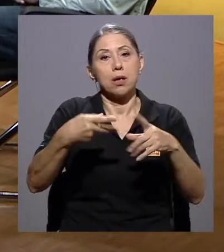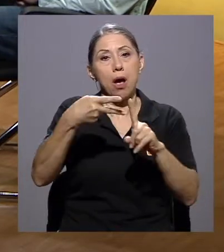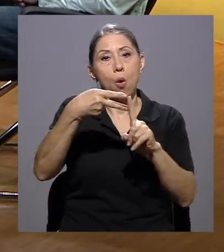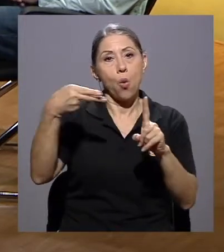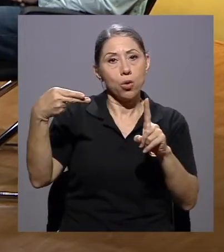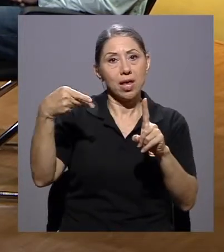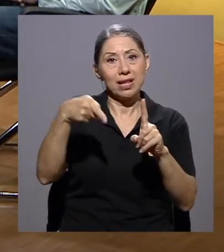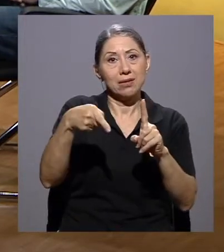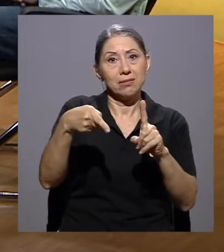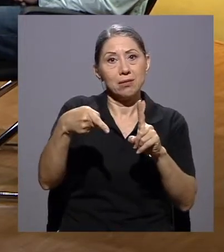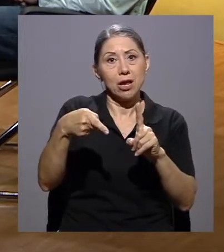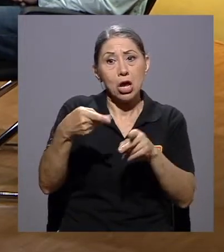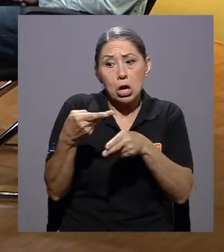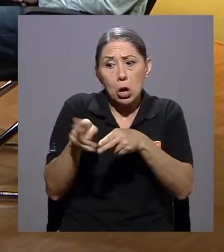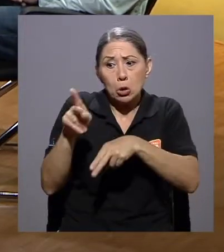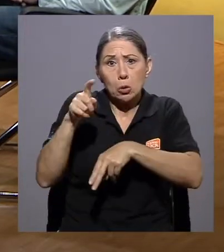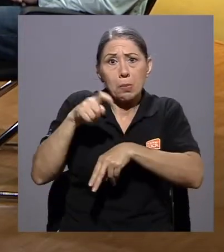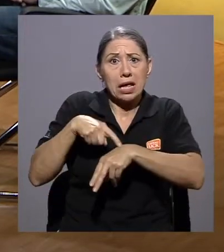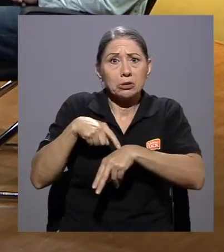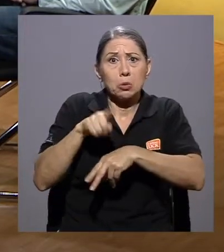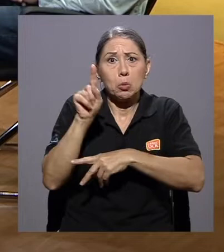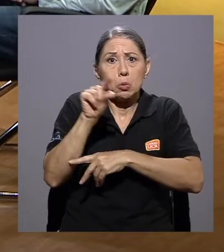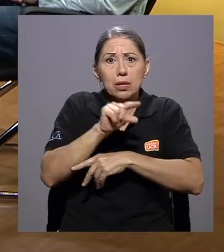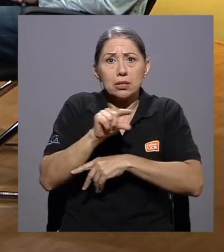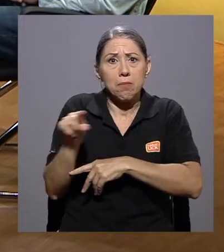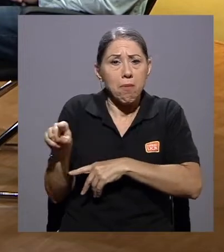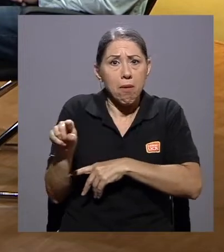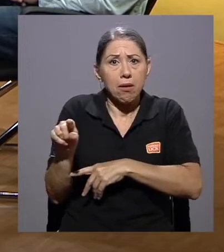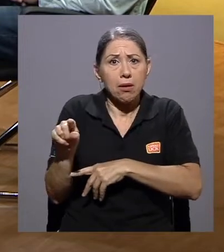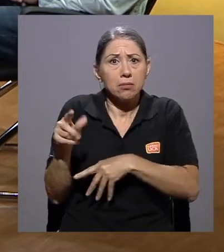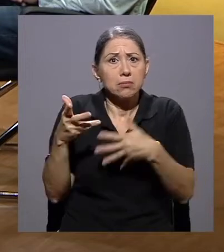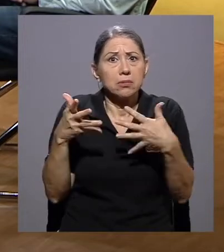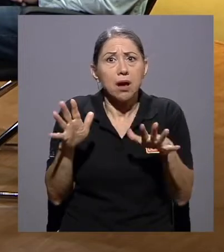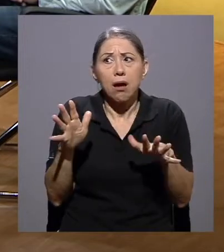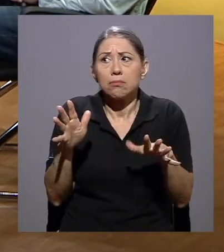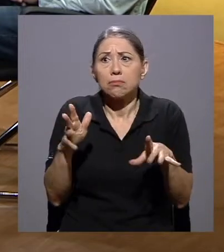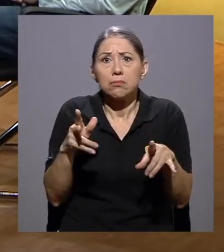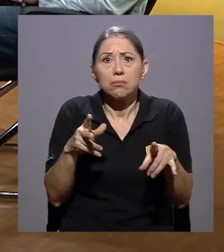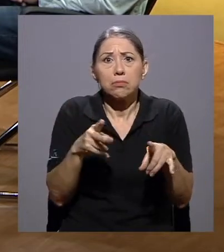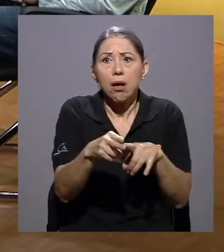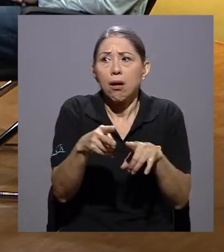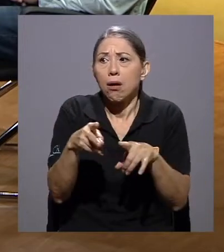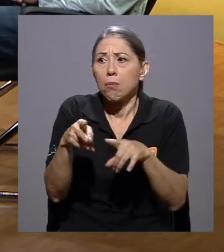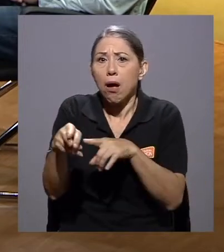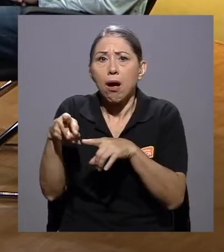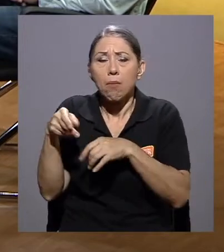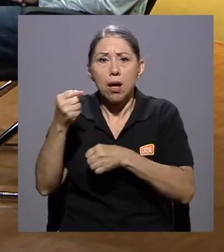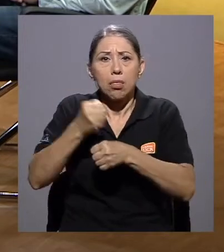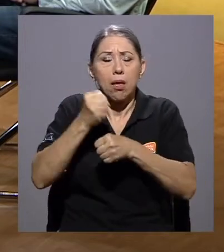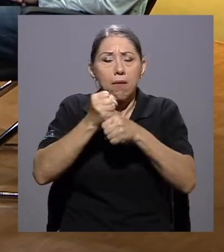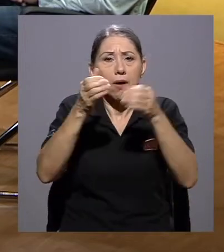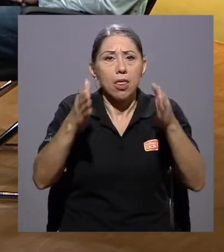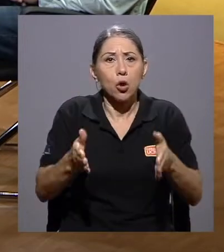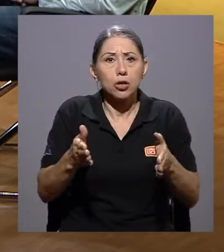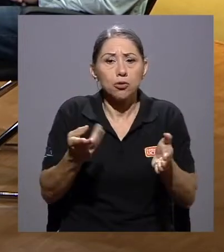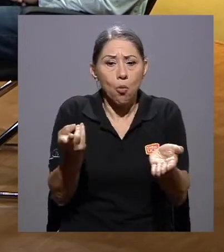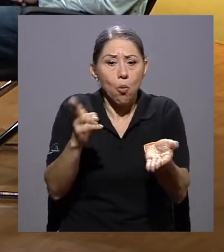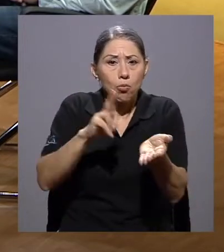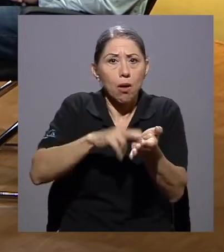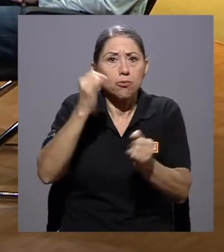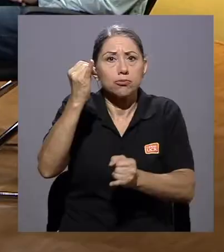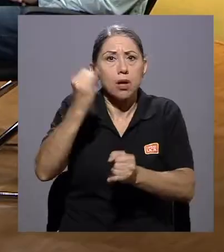en el muy corto plazo, en una semana o 10 días, empiezan a desemplear trabajadores. Y